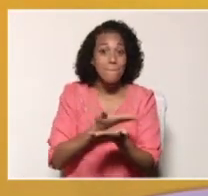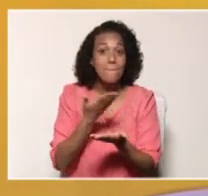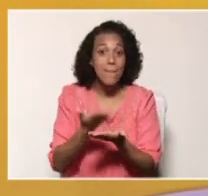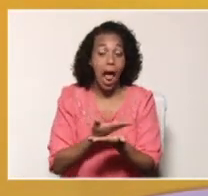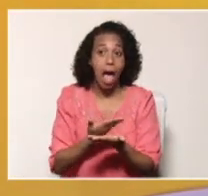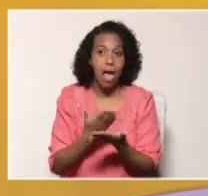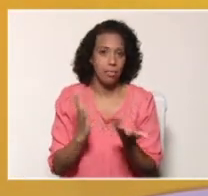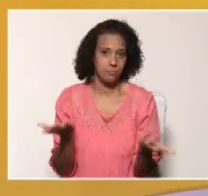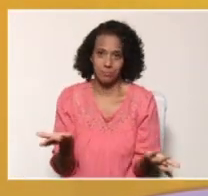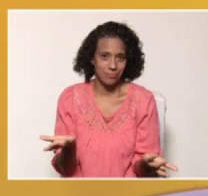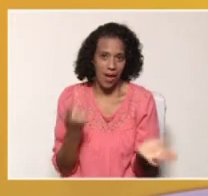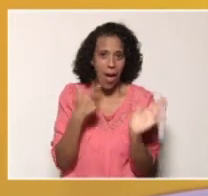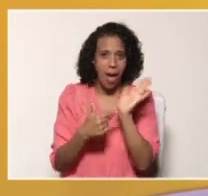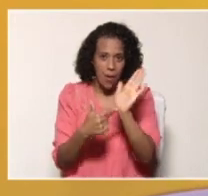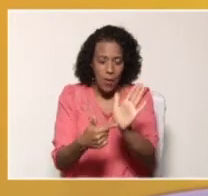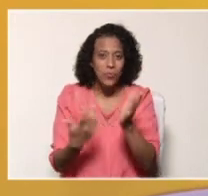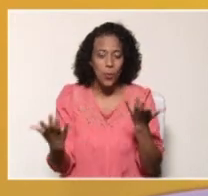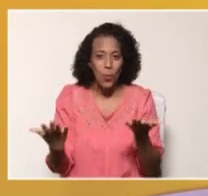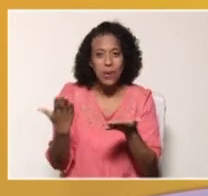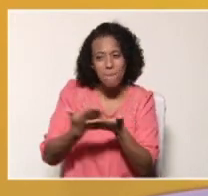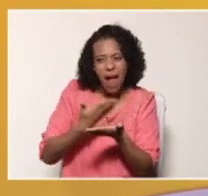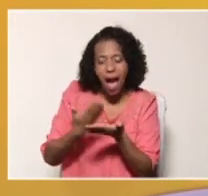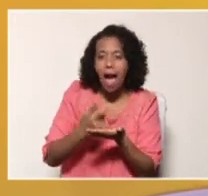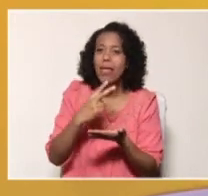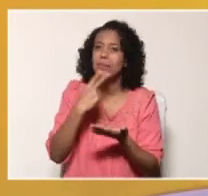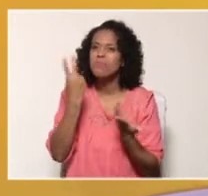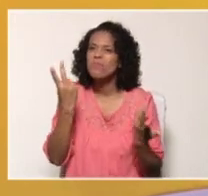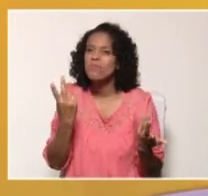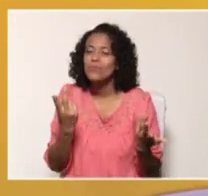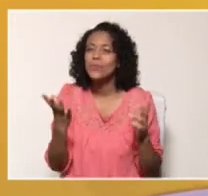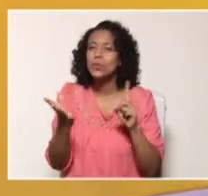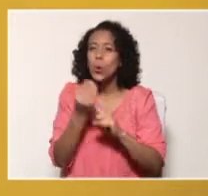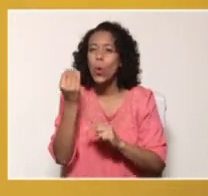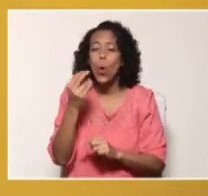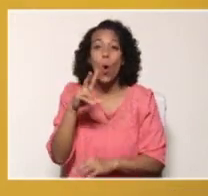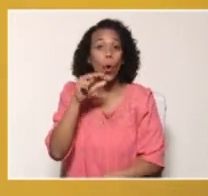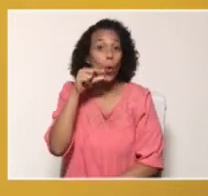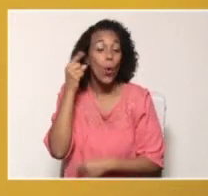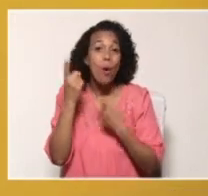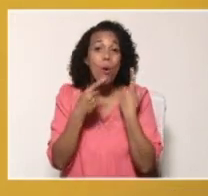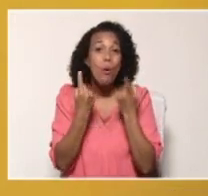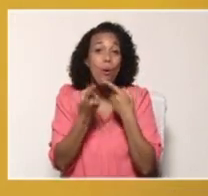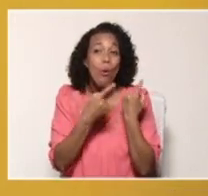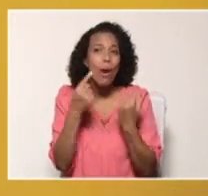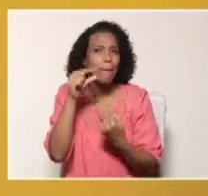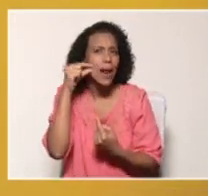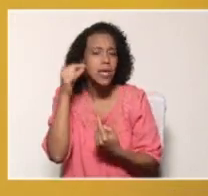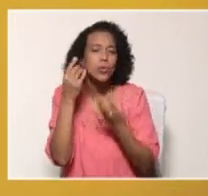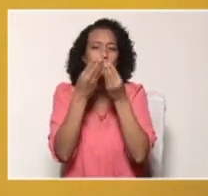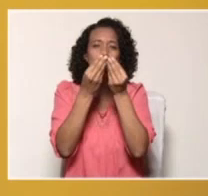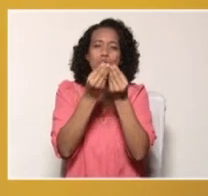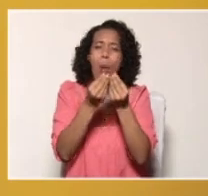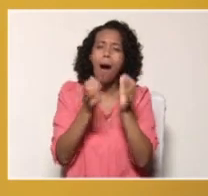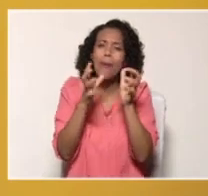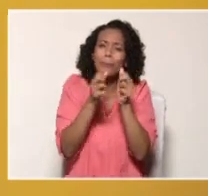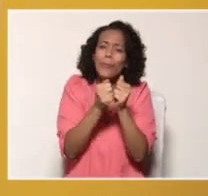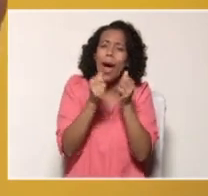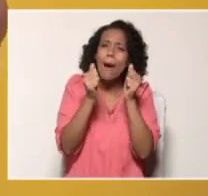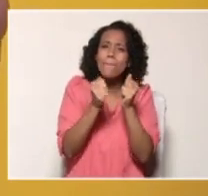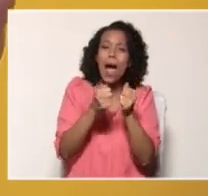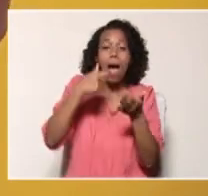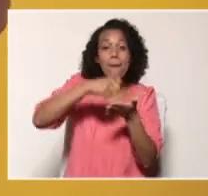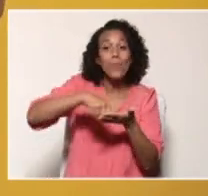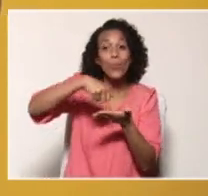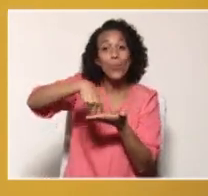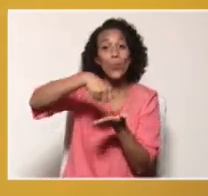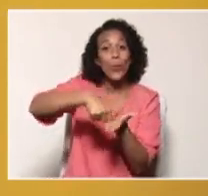puede faltar para mostrárselo al niño y la niña, para que pueda descubrir su color, que es suave, y puedes preparar